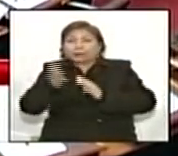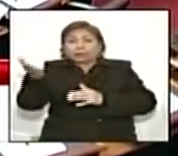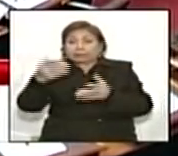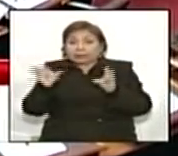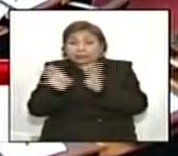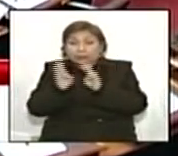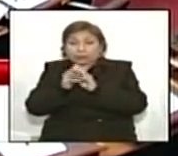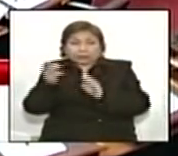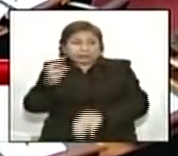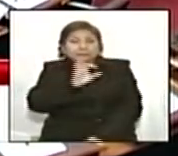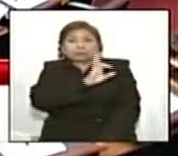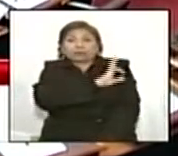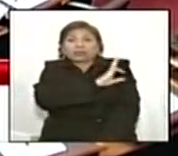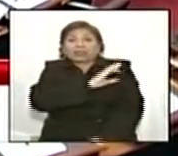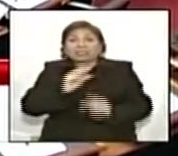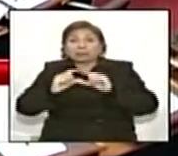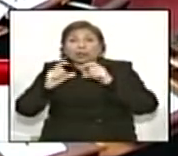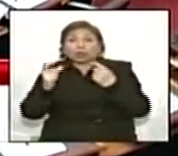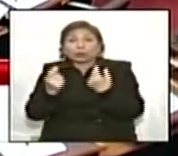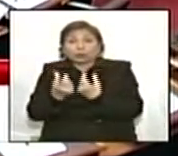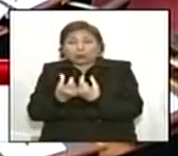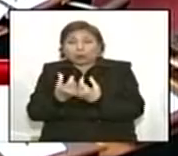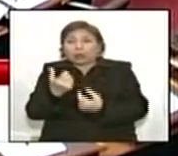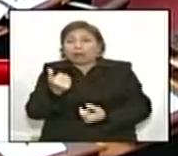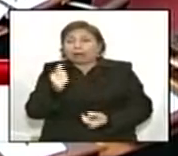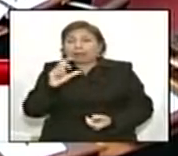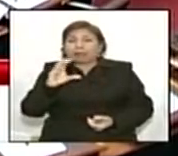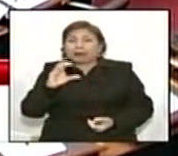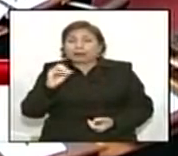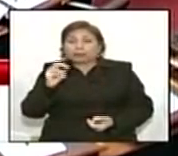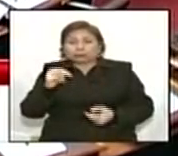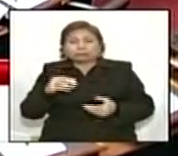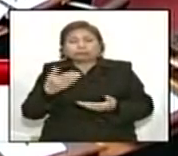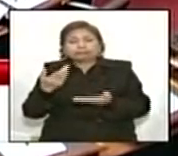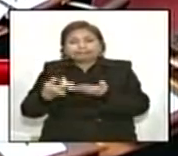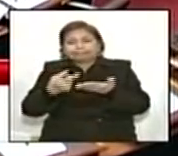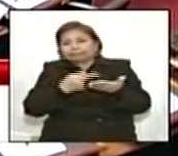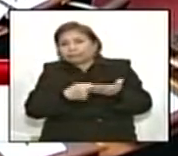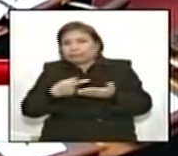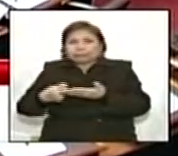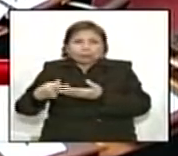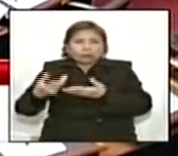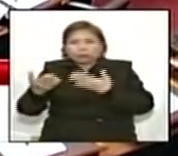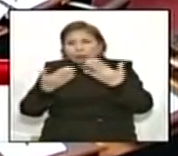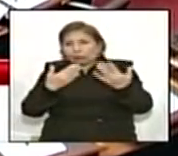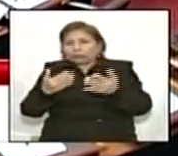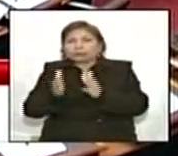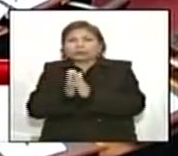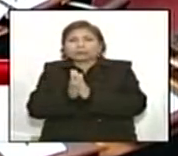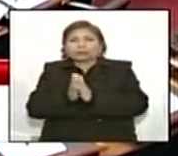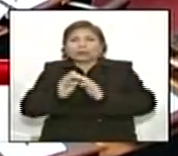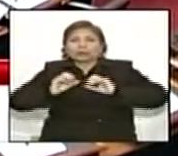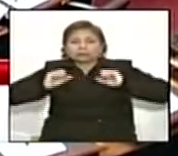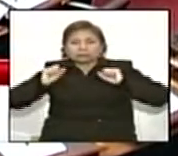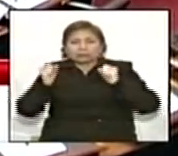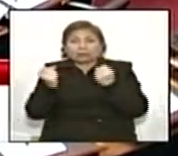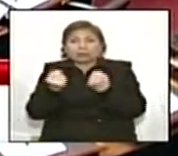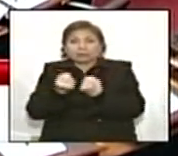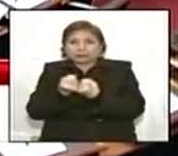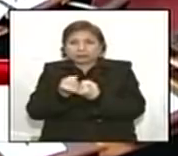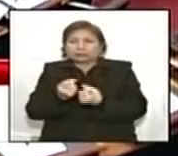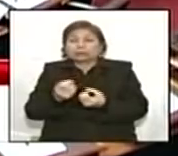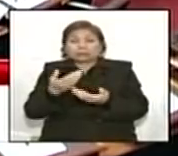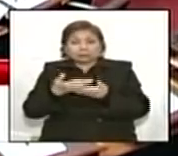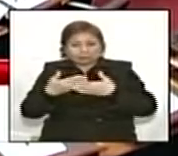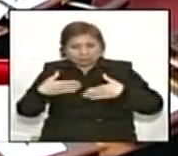implicancias criminales, creo que seguramente algún abogado sabrá explicarlo con mayor pertinencia, pero sin duda es algo vergonzoso,